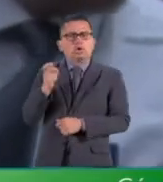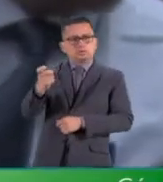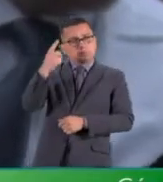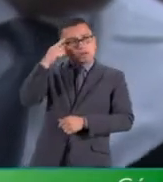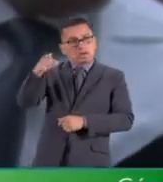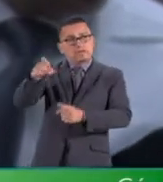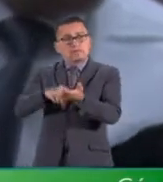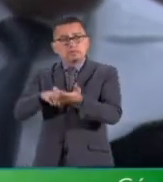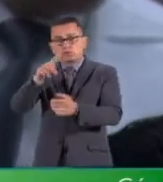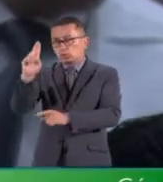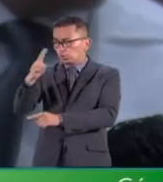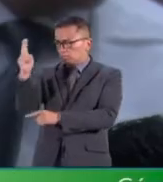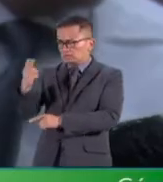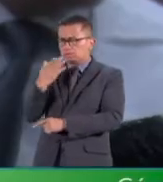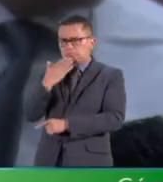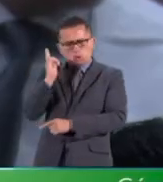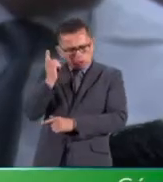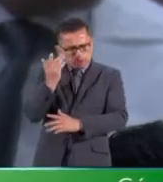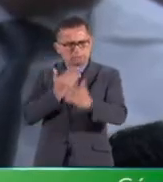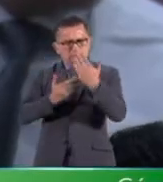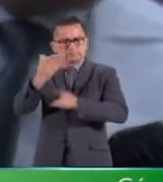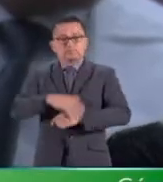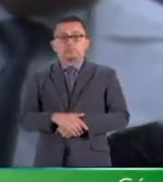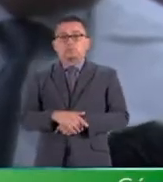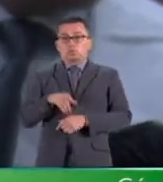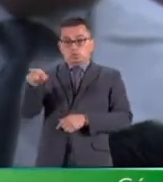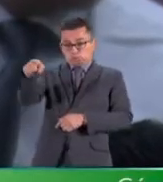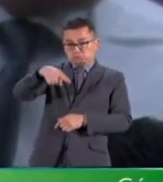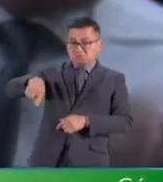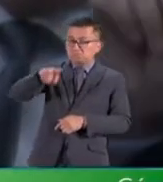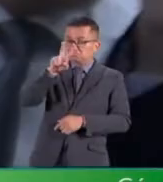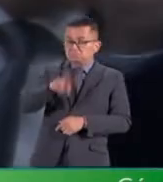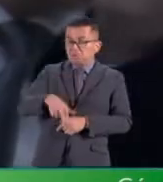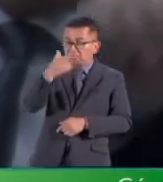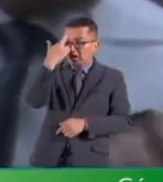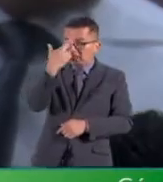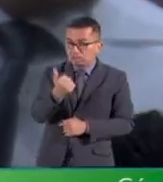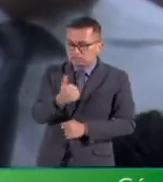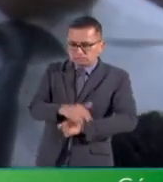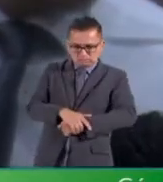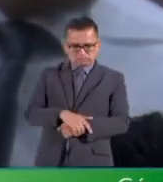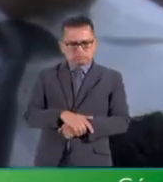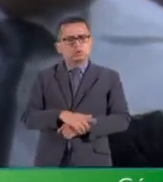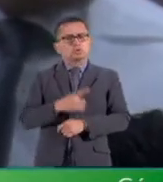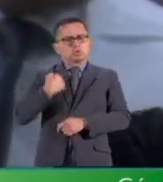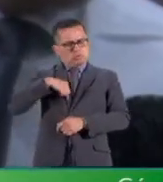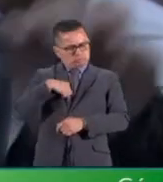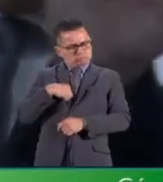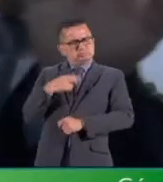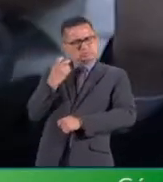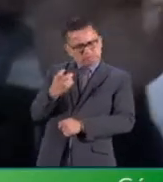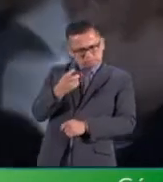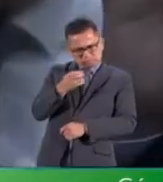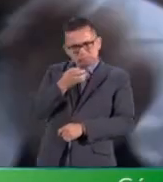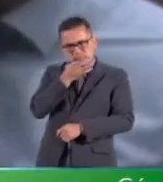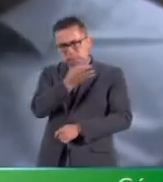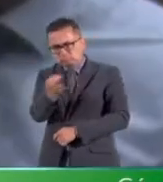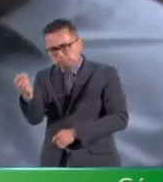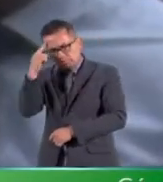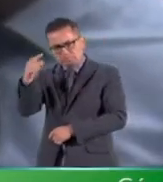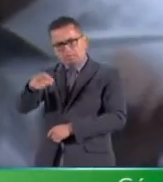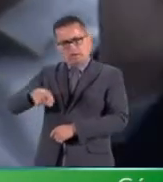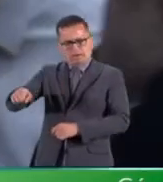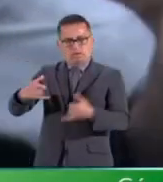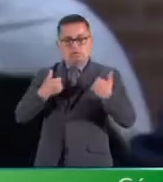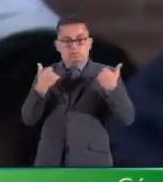México. Sepan que la razón está con ustedes. Sobre todo se lo decimos a los jóvenes, porque lo que se quiere